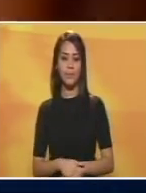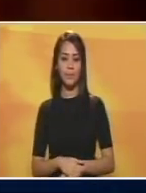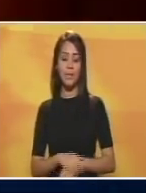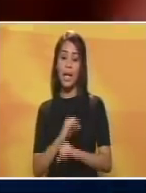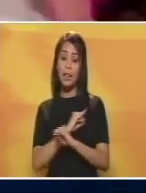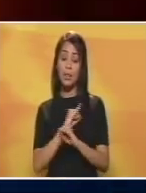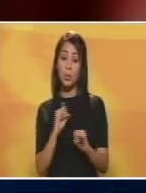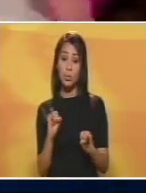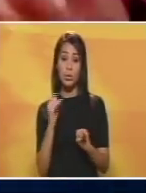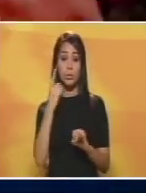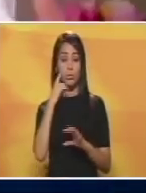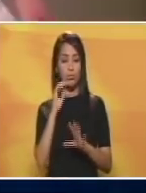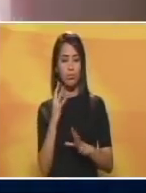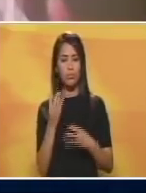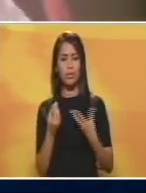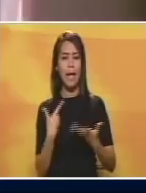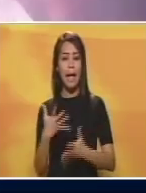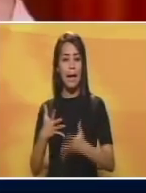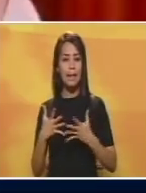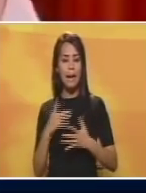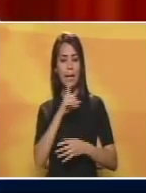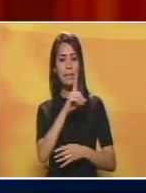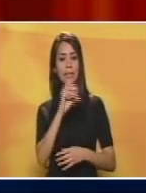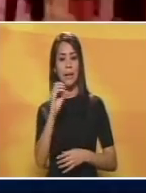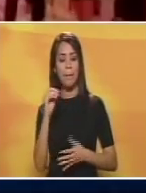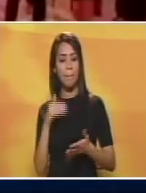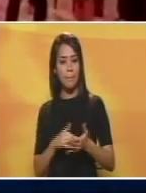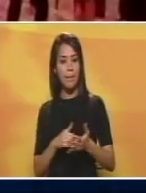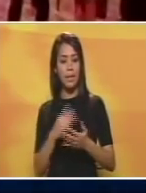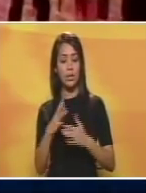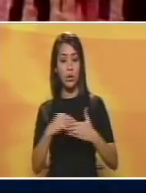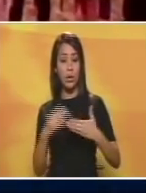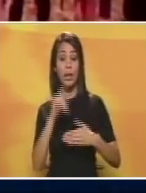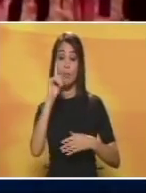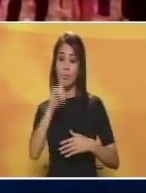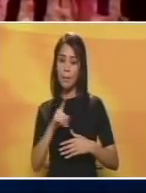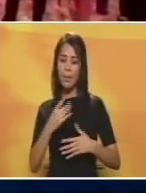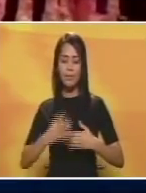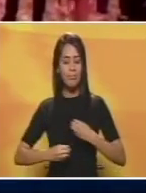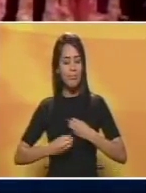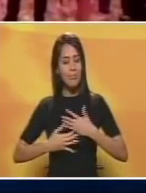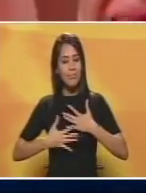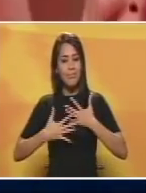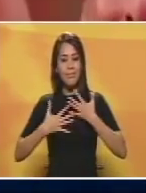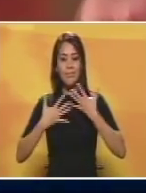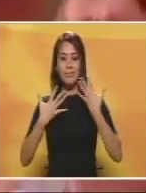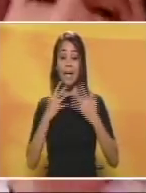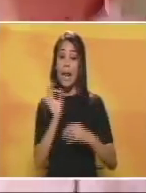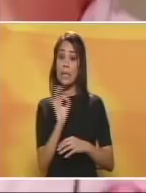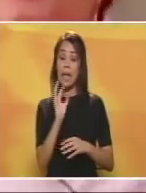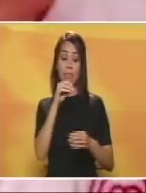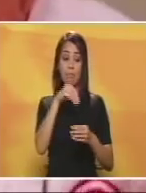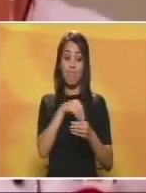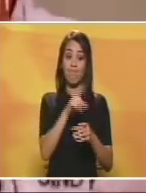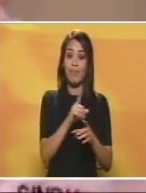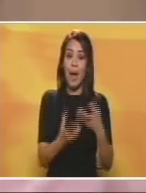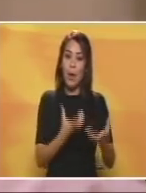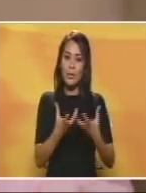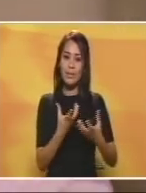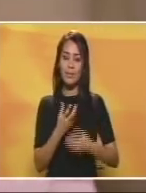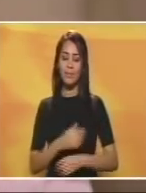episodio reiteró que no solo se trataba de ganar $100,000, sino de encontrar su pasión. Ahora nadie la sacará de una